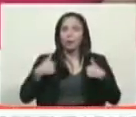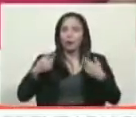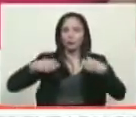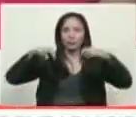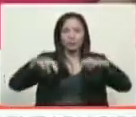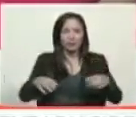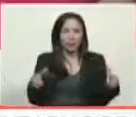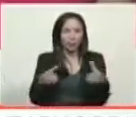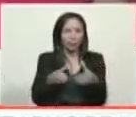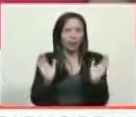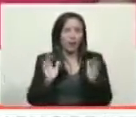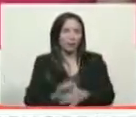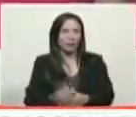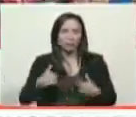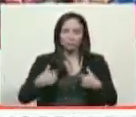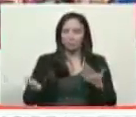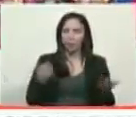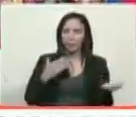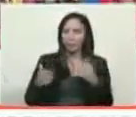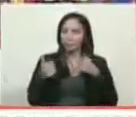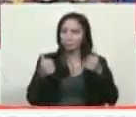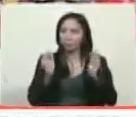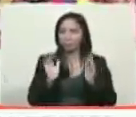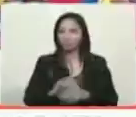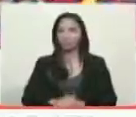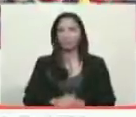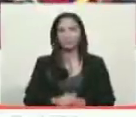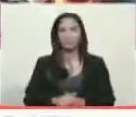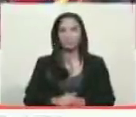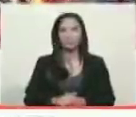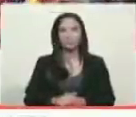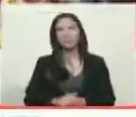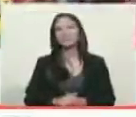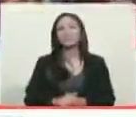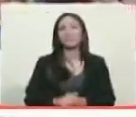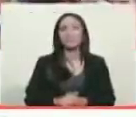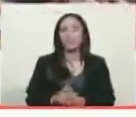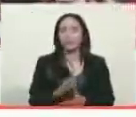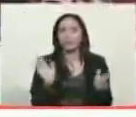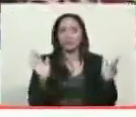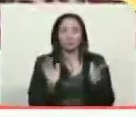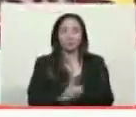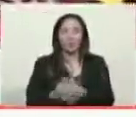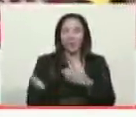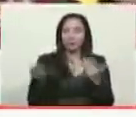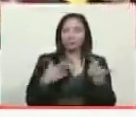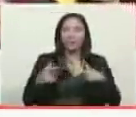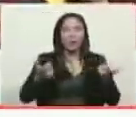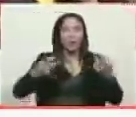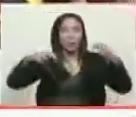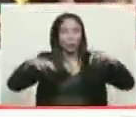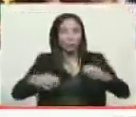Nicolás. Para que lo sepan. Para que se le quiten las ganas, pues.